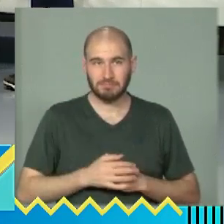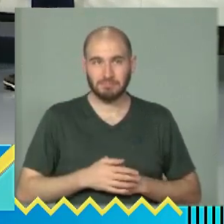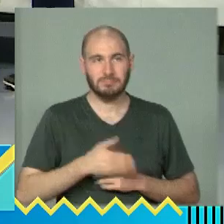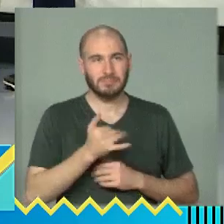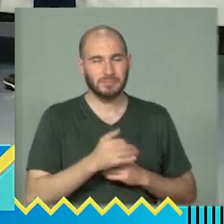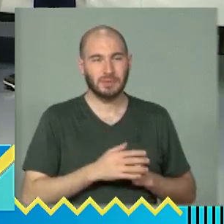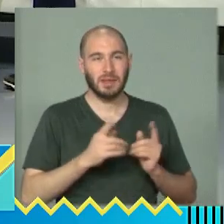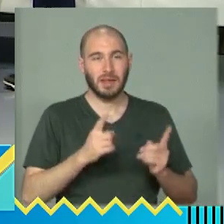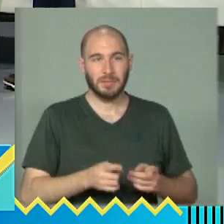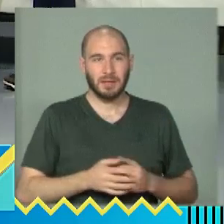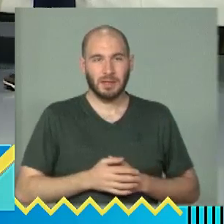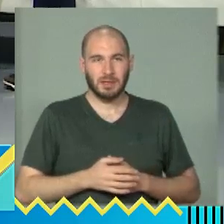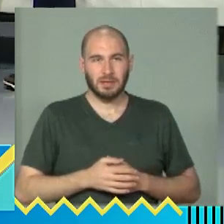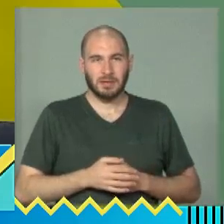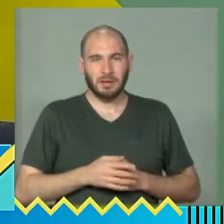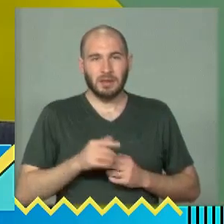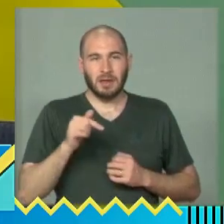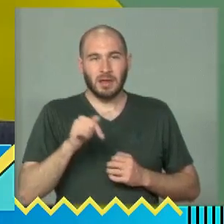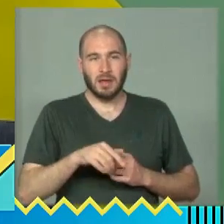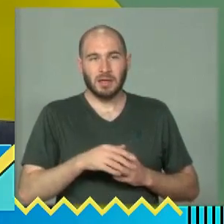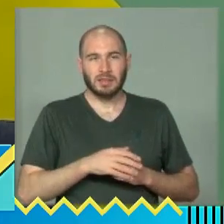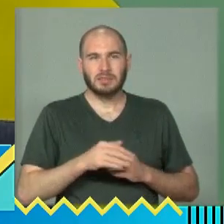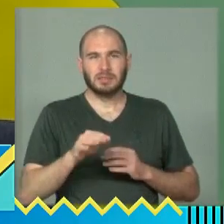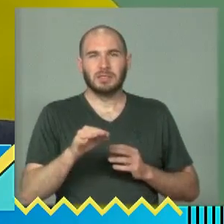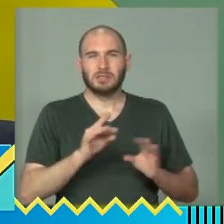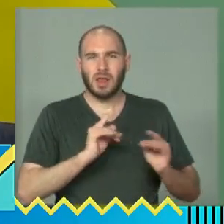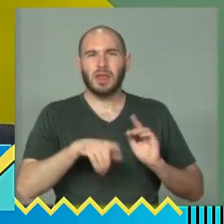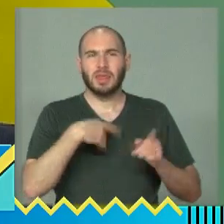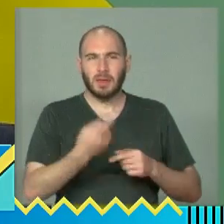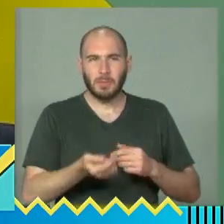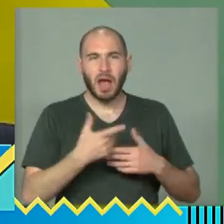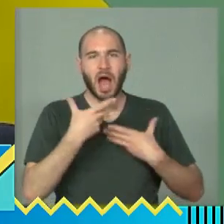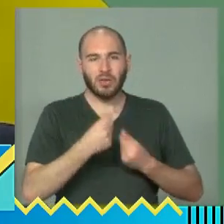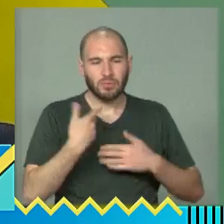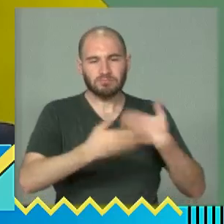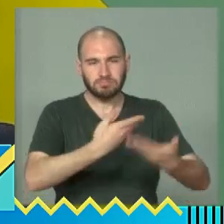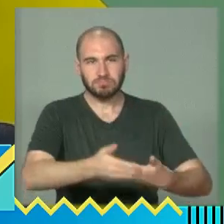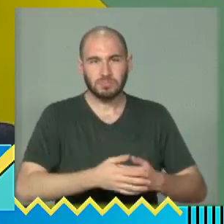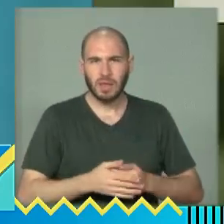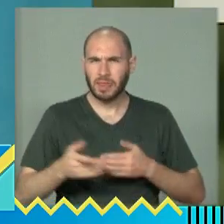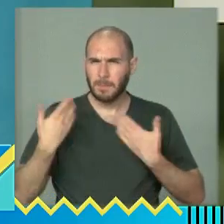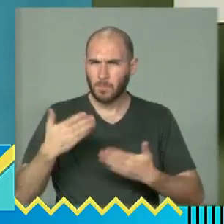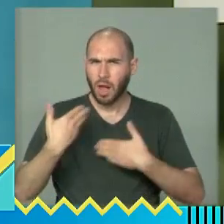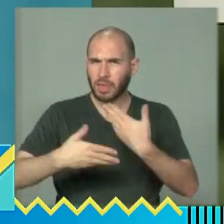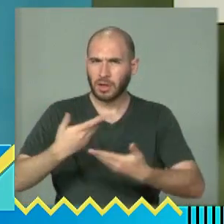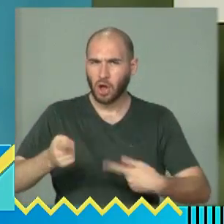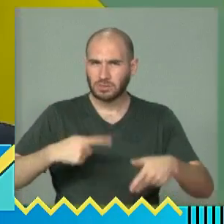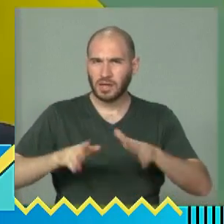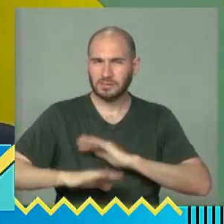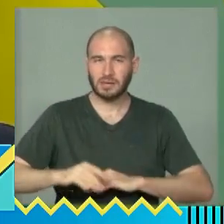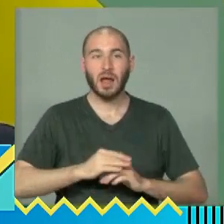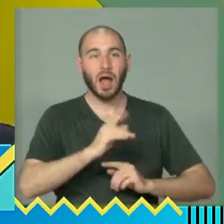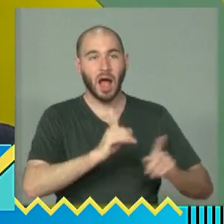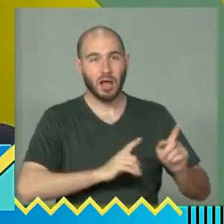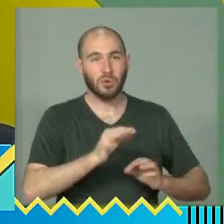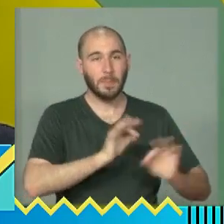No, y aparte que las soluciones que proponen son soluciones que uno tiende después a llevarlas adelante. ¿Son viables estas algunas